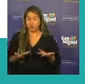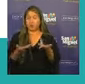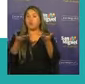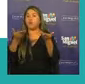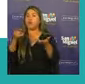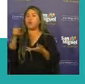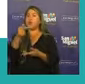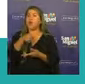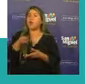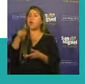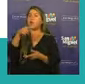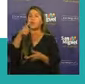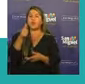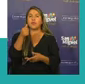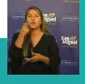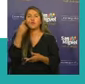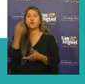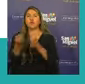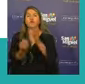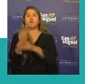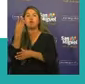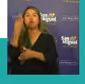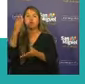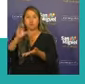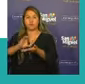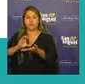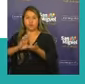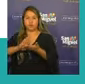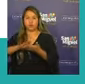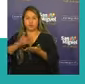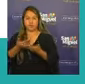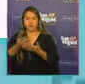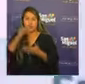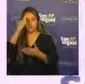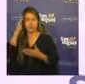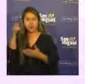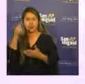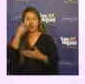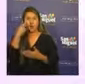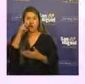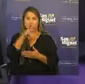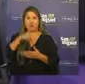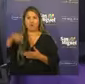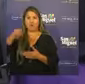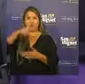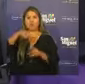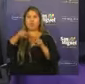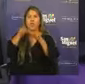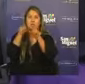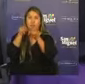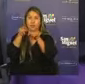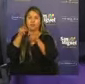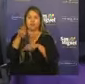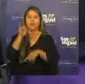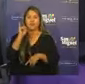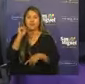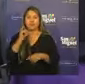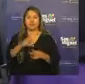estaba el director del nuevo centro de salud mental, lo vi por ahí, allá está.